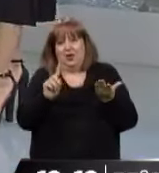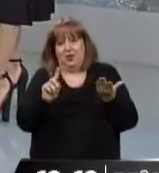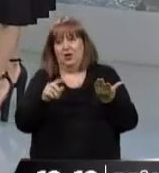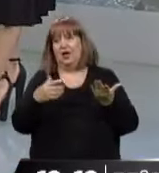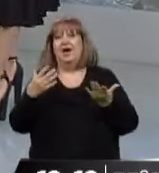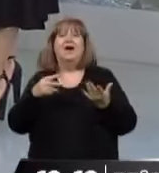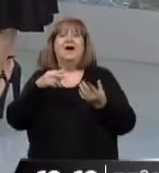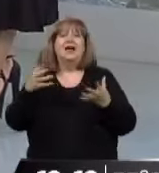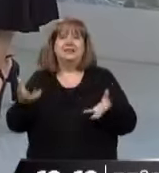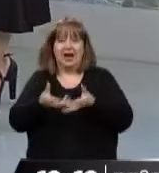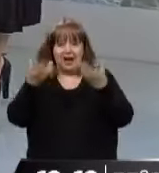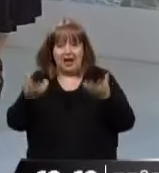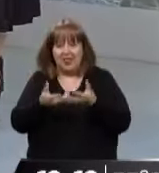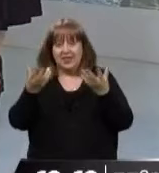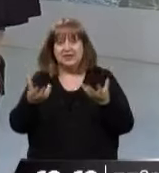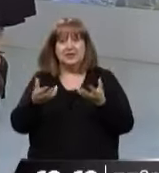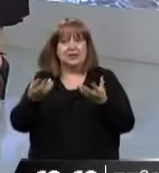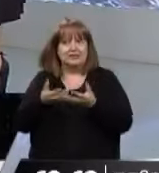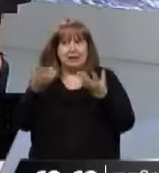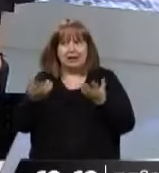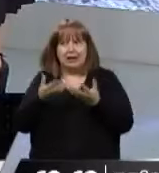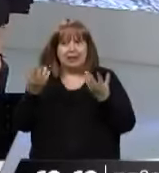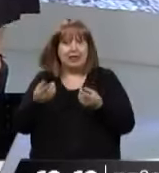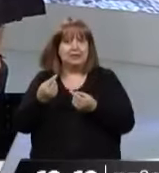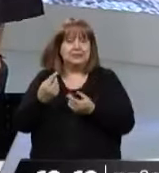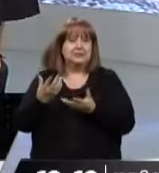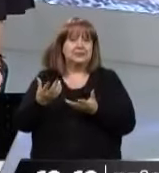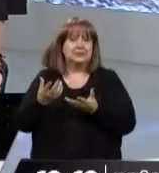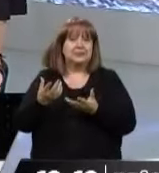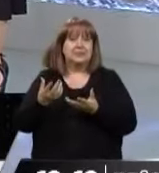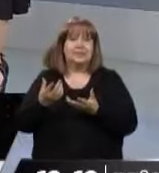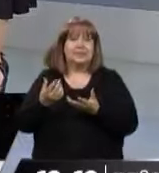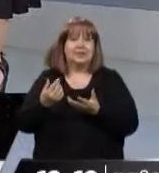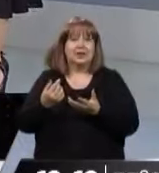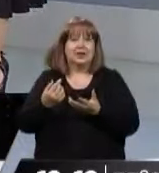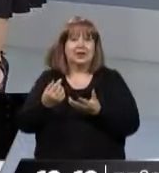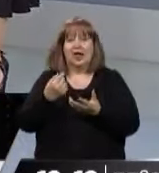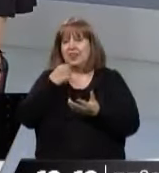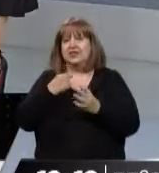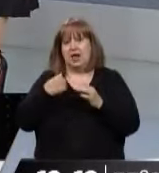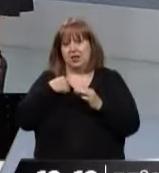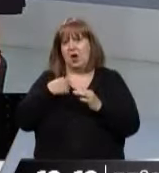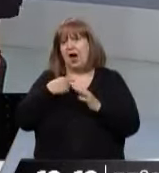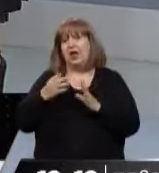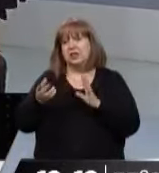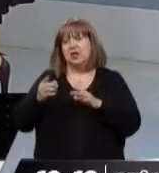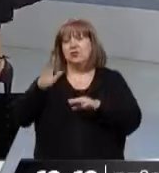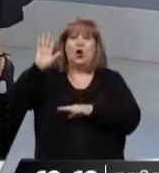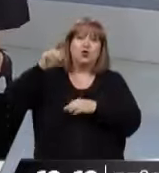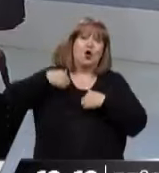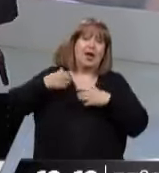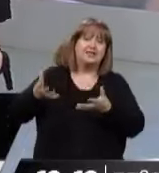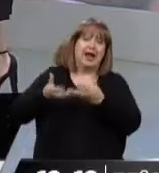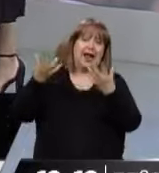es las ensaladas. Uh-huh. Y viste que siempre había estaba la viva o el vivo. Sí. Yo llevo las ensaladas. Sí. No solo era más fácil, sino ahora era más